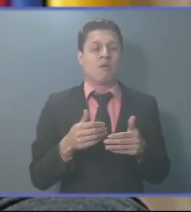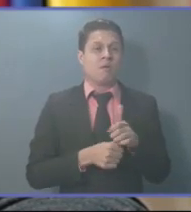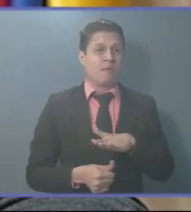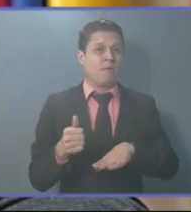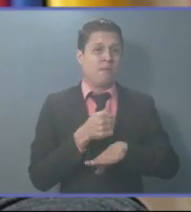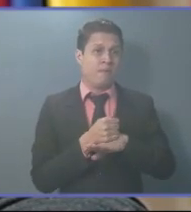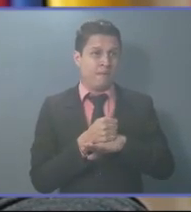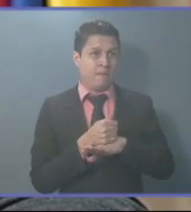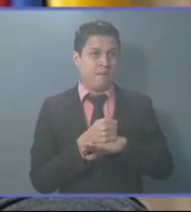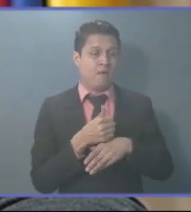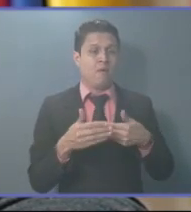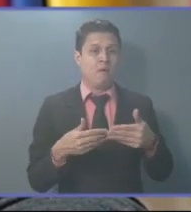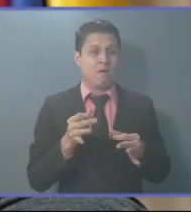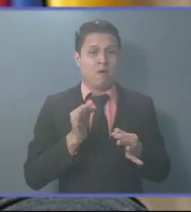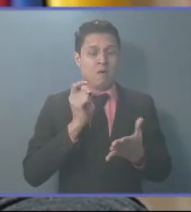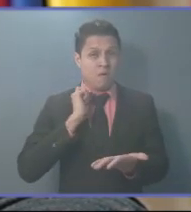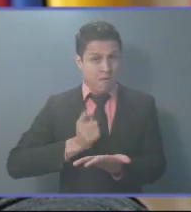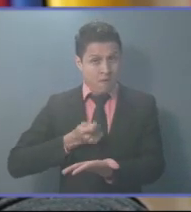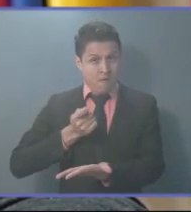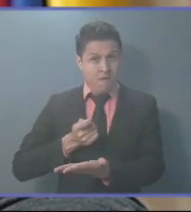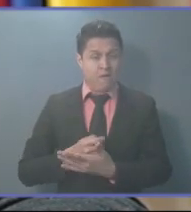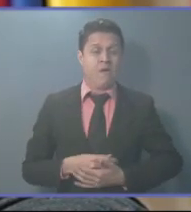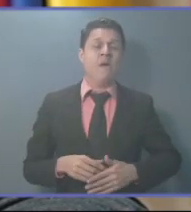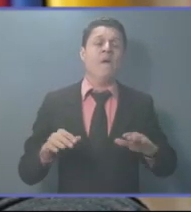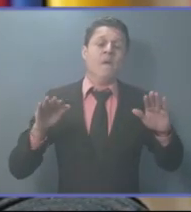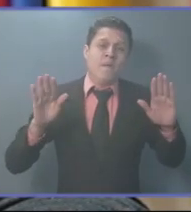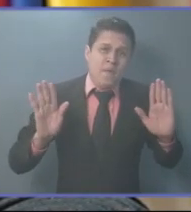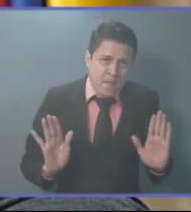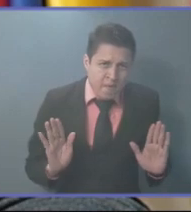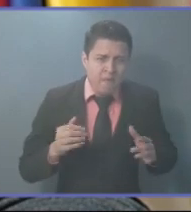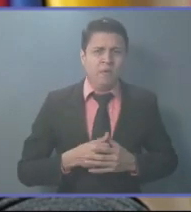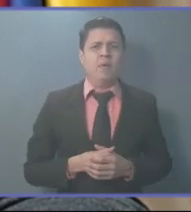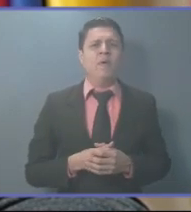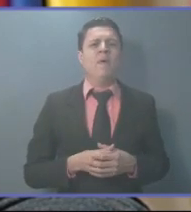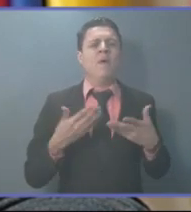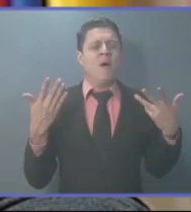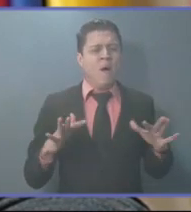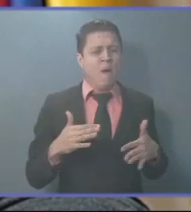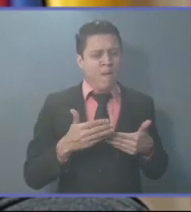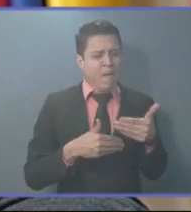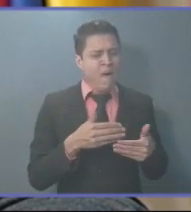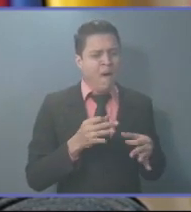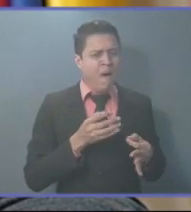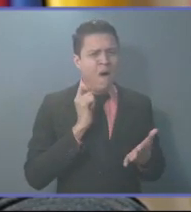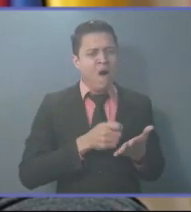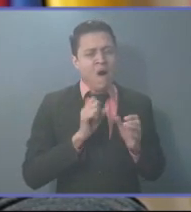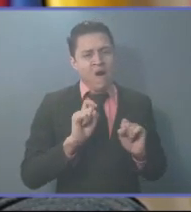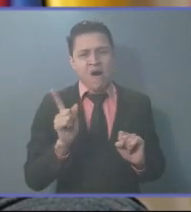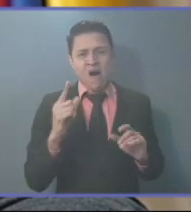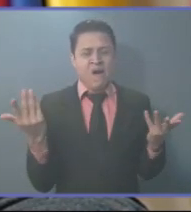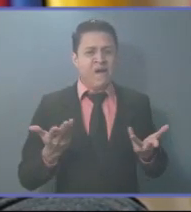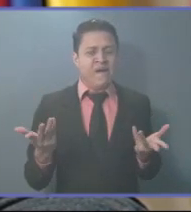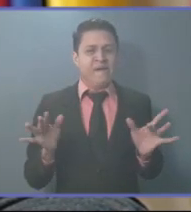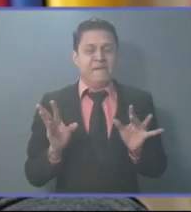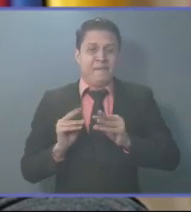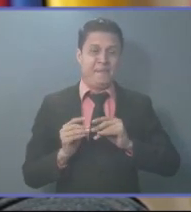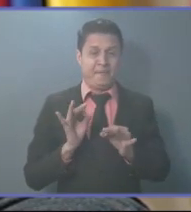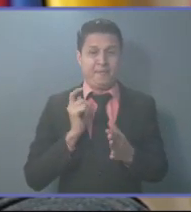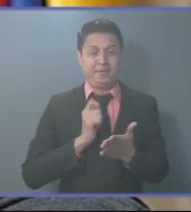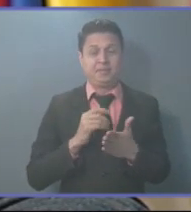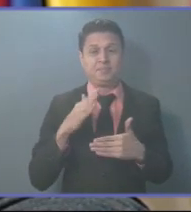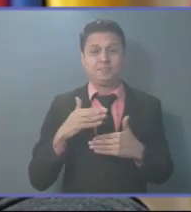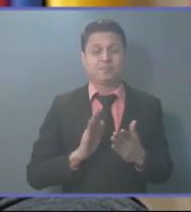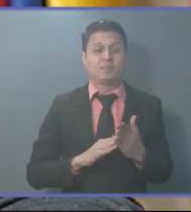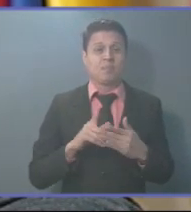administrativos y procesos judiciales no obstante y actos o diligencias podrían no realizarse y llegar